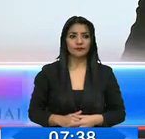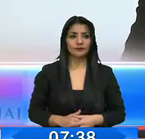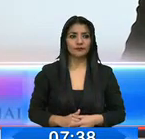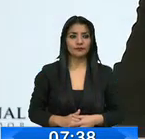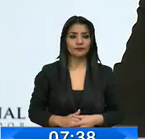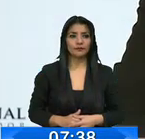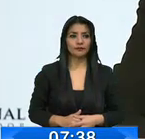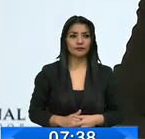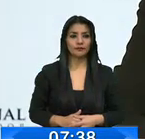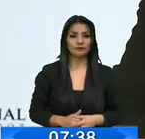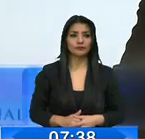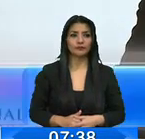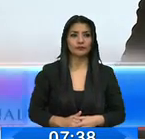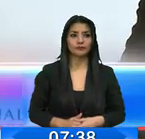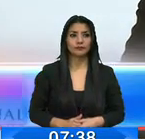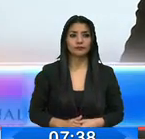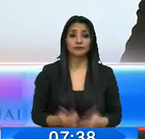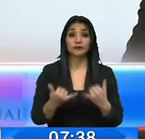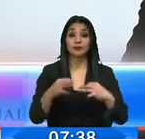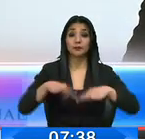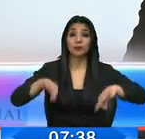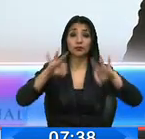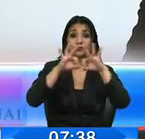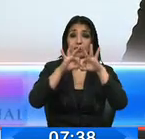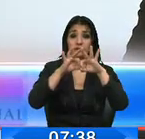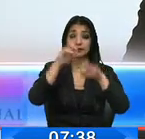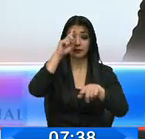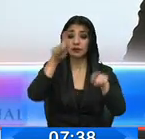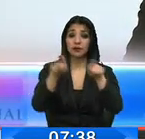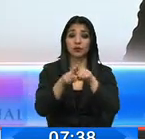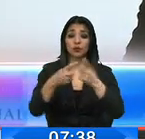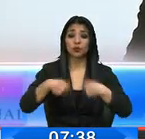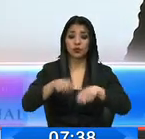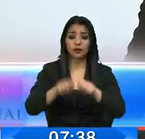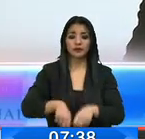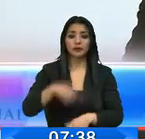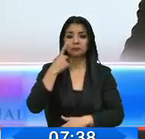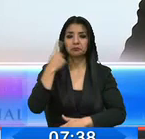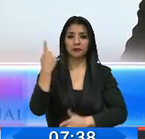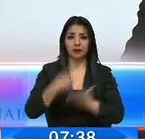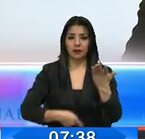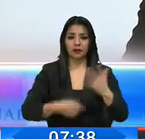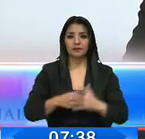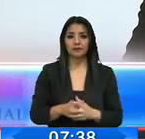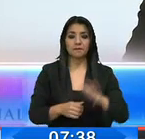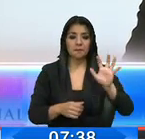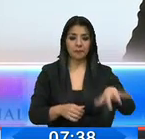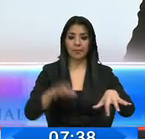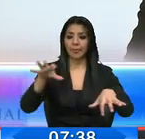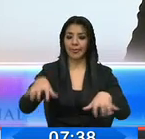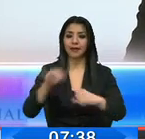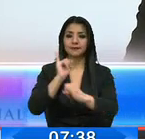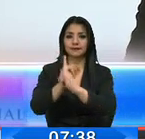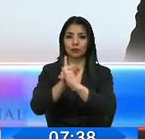Lo que fundamentalmente pretende este acuerdo es que nuestras dos instituciones